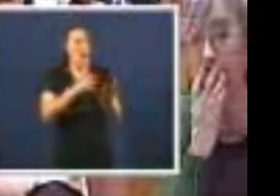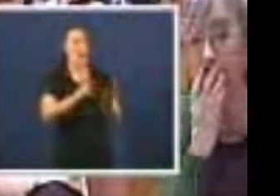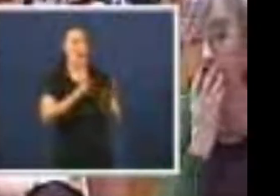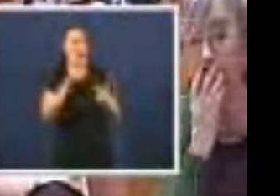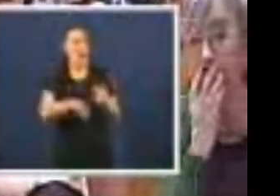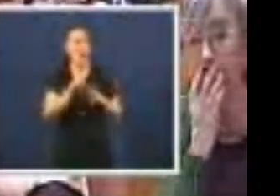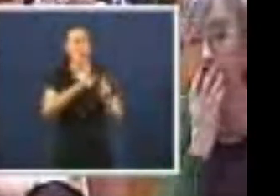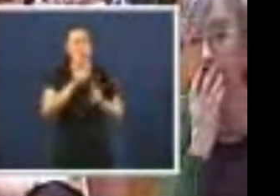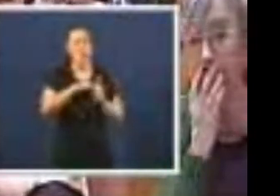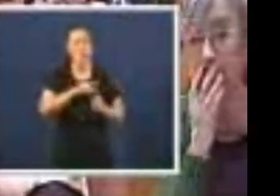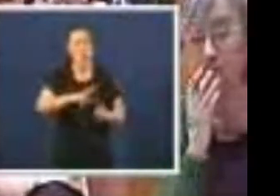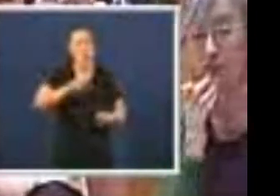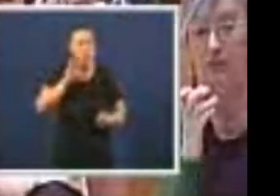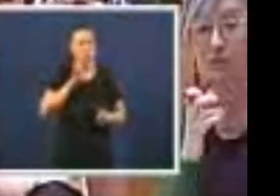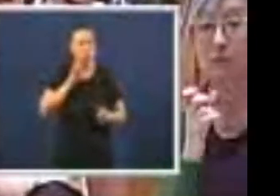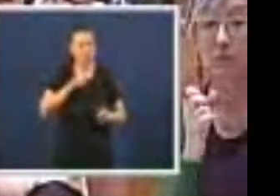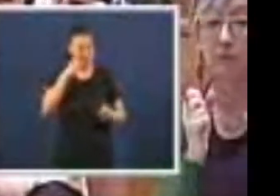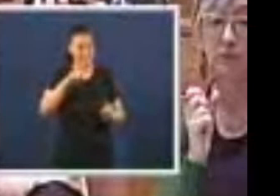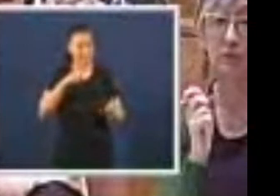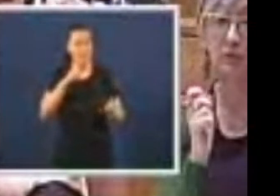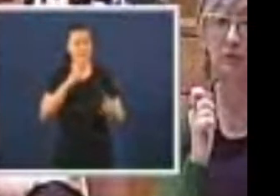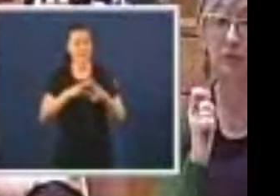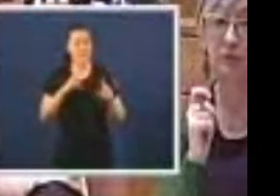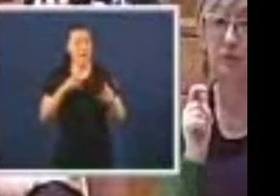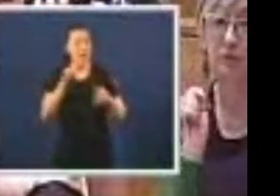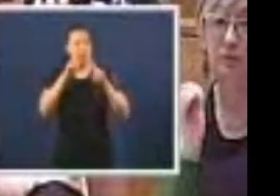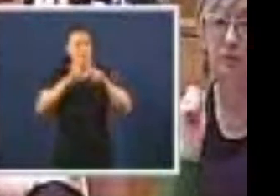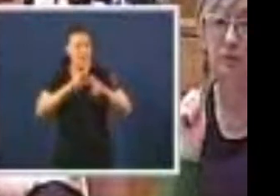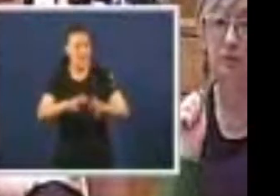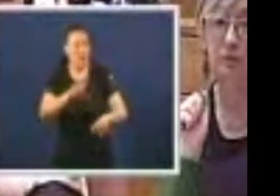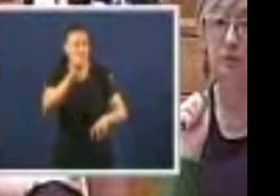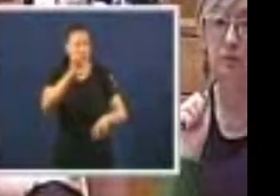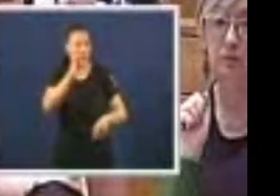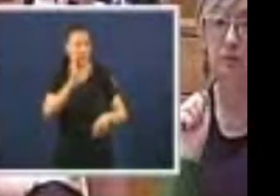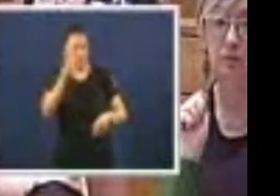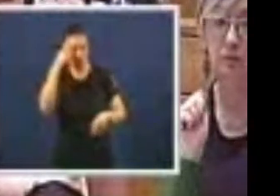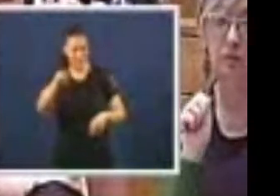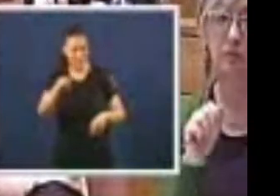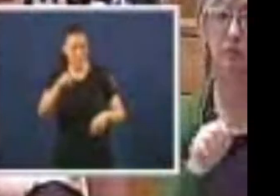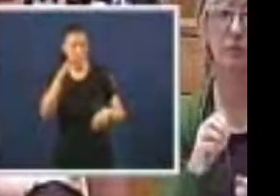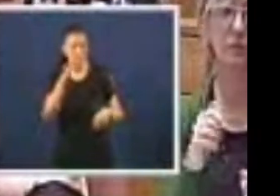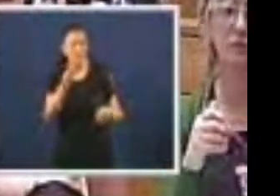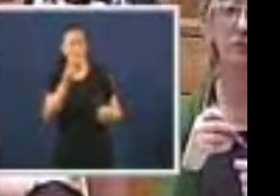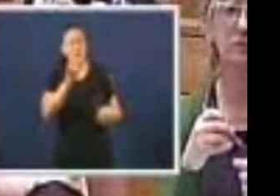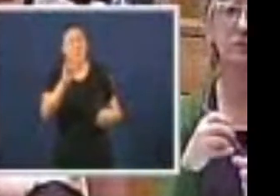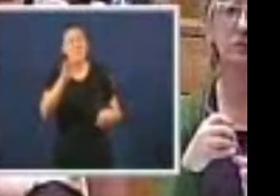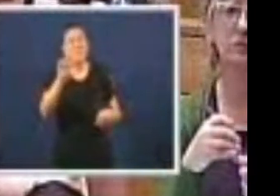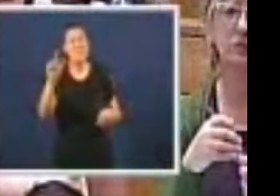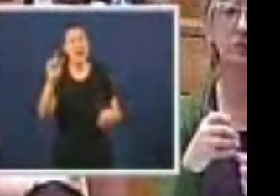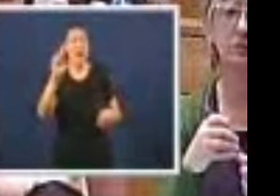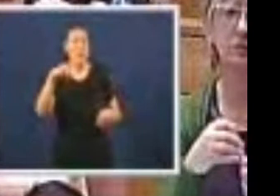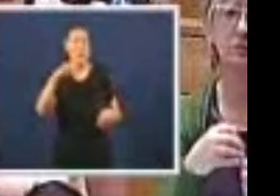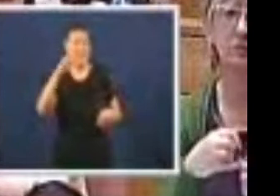noso país, en concreto nesa operación Lezo e nos intereses escuros que están detrás do señor Villar-Mir. Non se pronuncia.